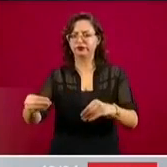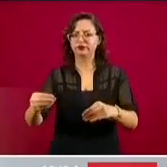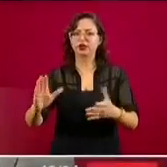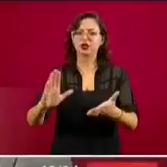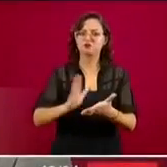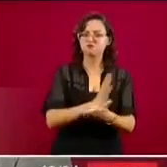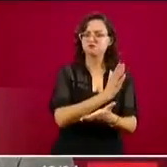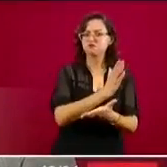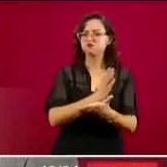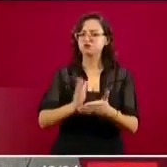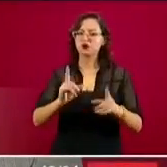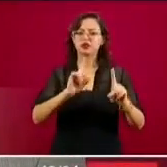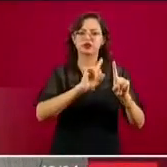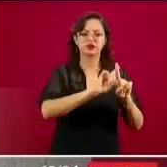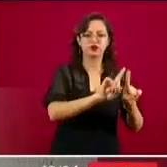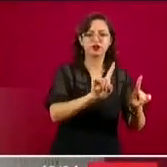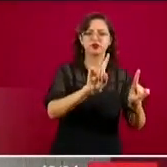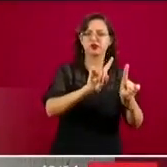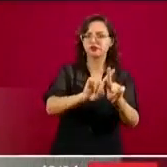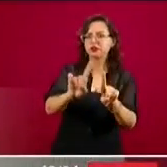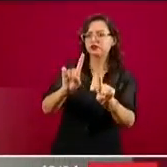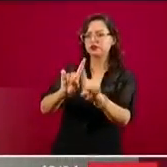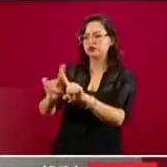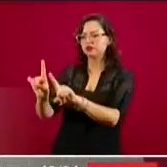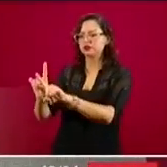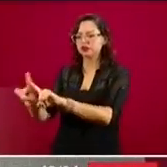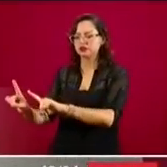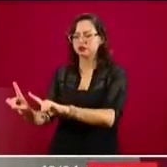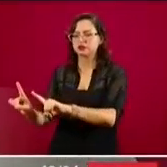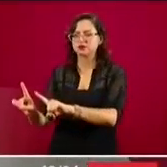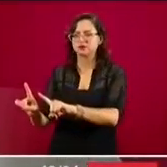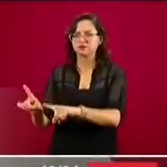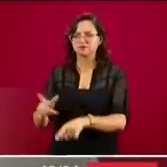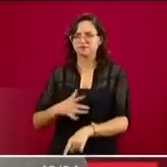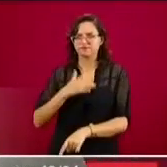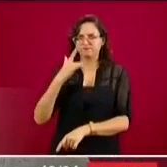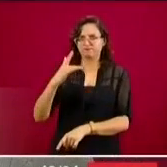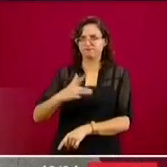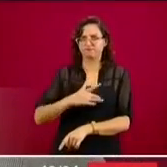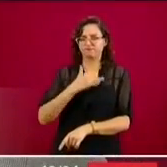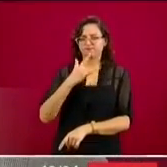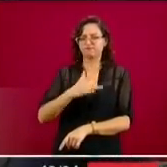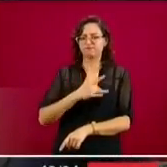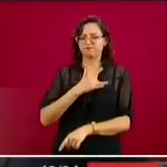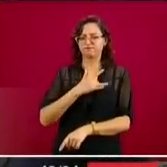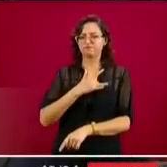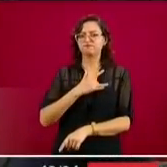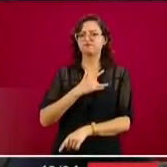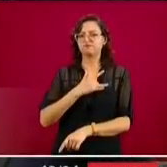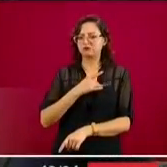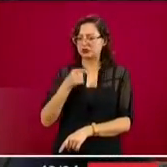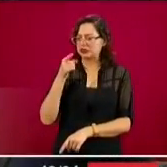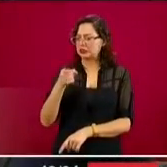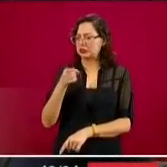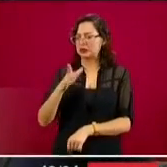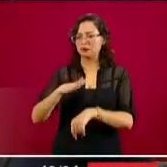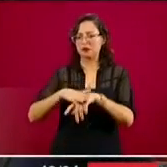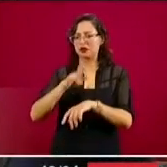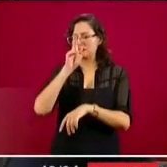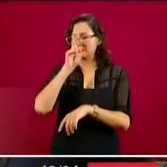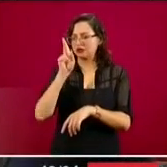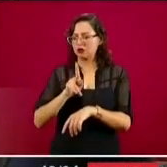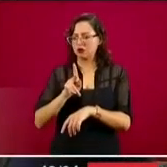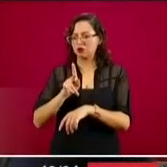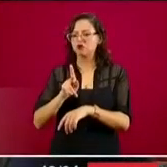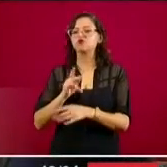hemos mencionado, nos permite además tomar medidas más intensas en donde tienen que ser más intensas y no